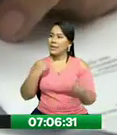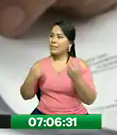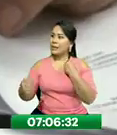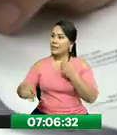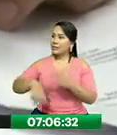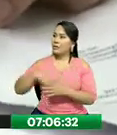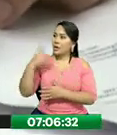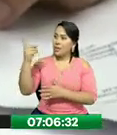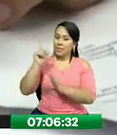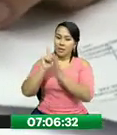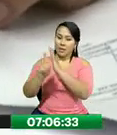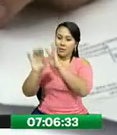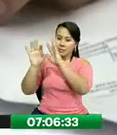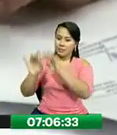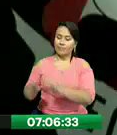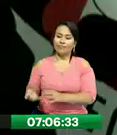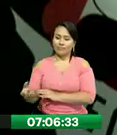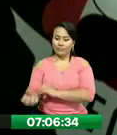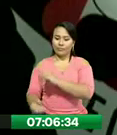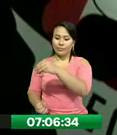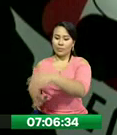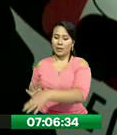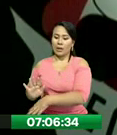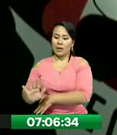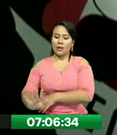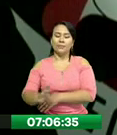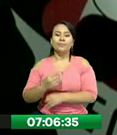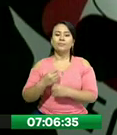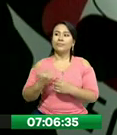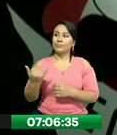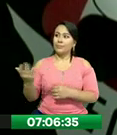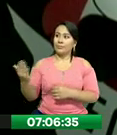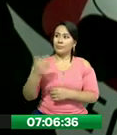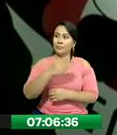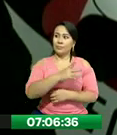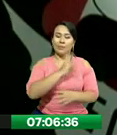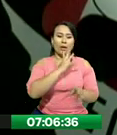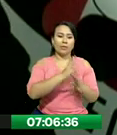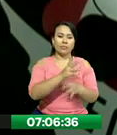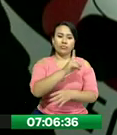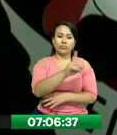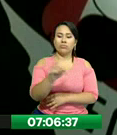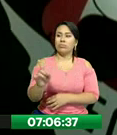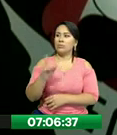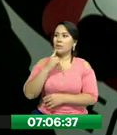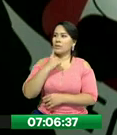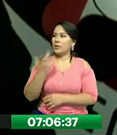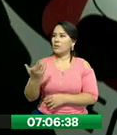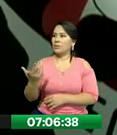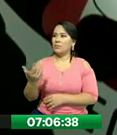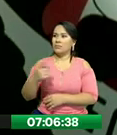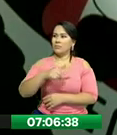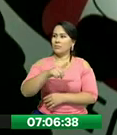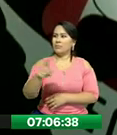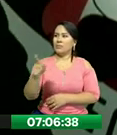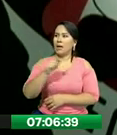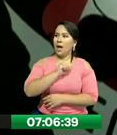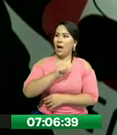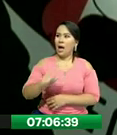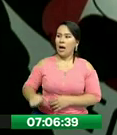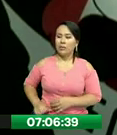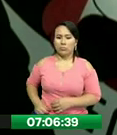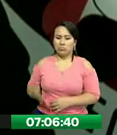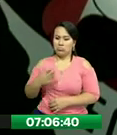años, pero en fiscalía la causa se archivó. Le llamaron a testificar al agresor y él se justificó diciendo que son actos que él tenía que